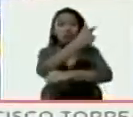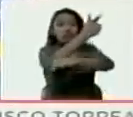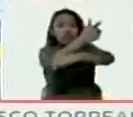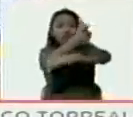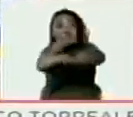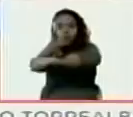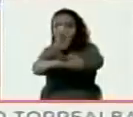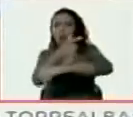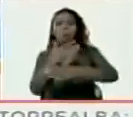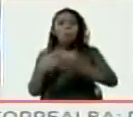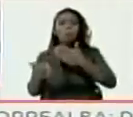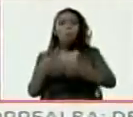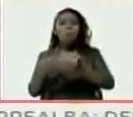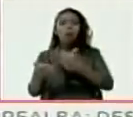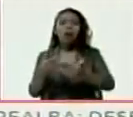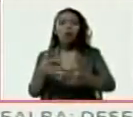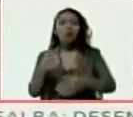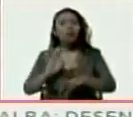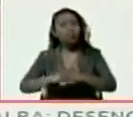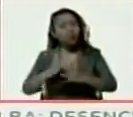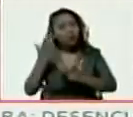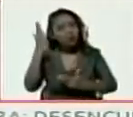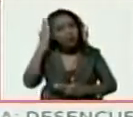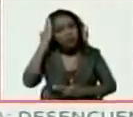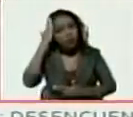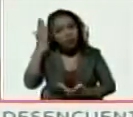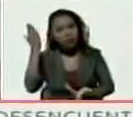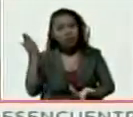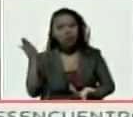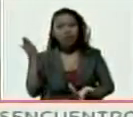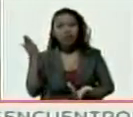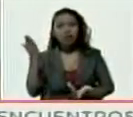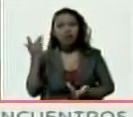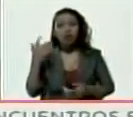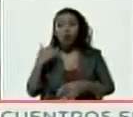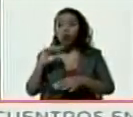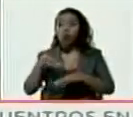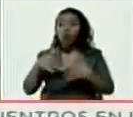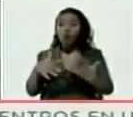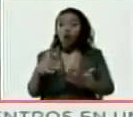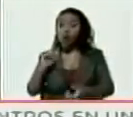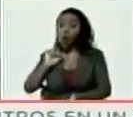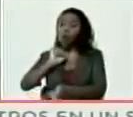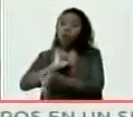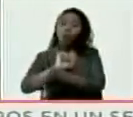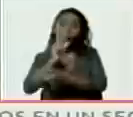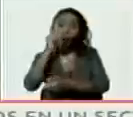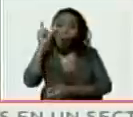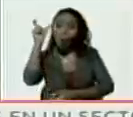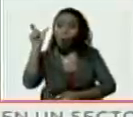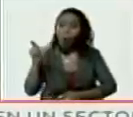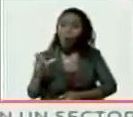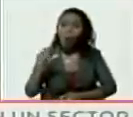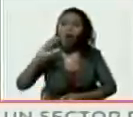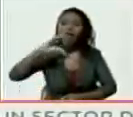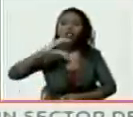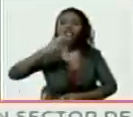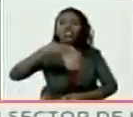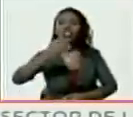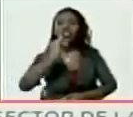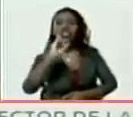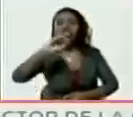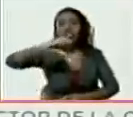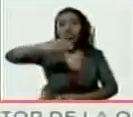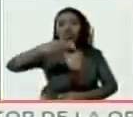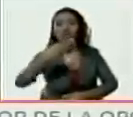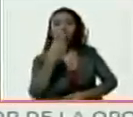arma. No, no, no. Es que sabían. Es que cuando capturemos al alias Chicho, que lo vamos a capturar, vamos a saber quién fue el